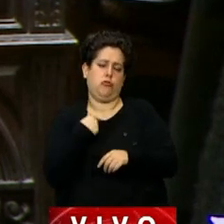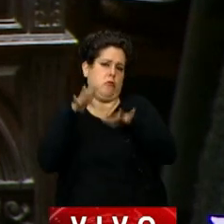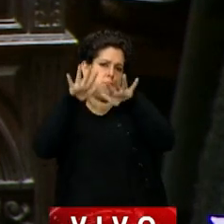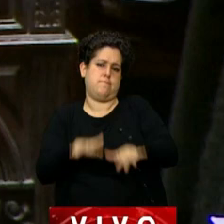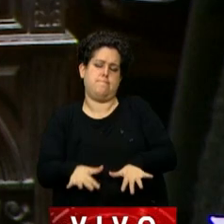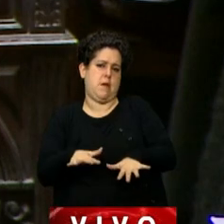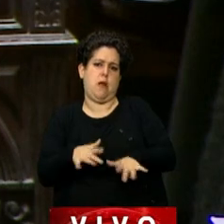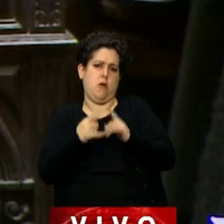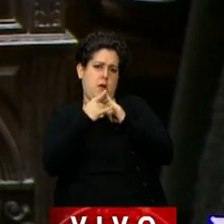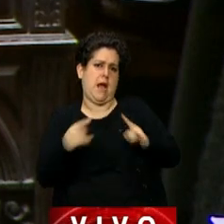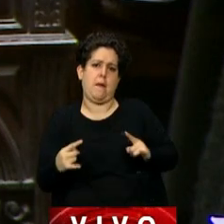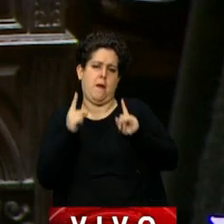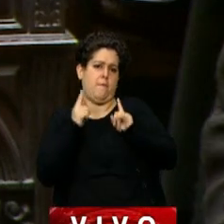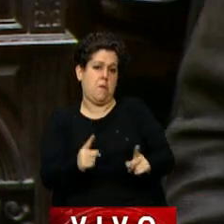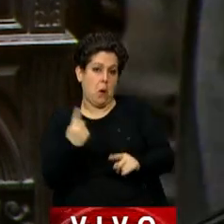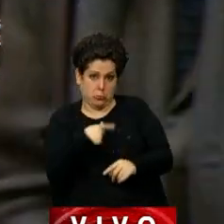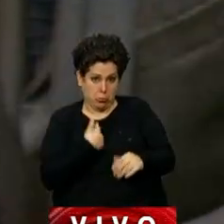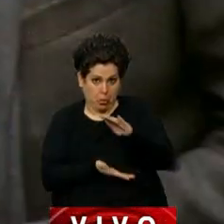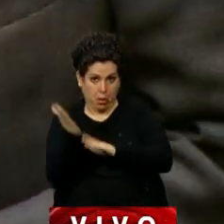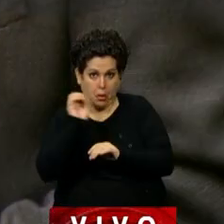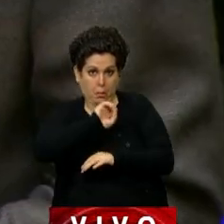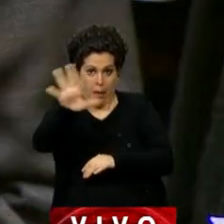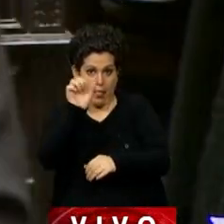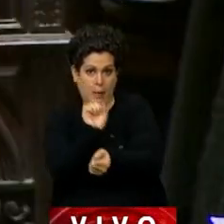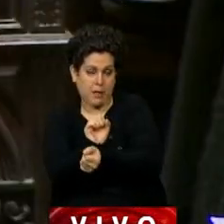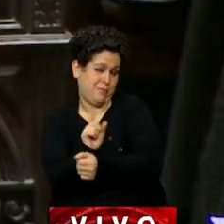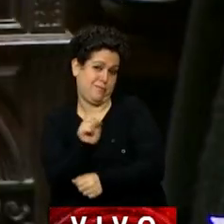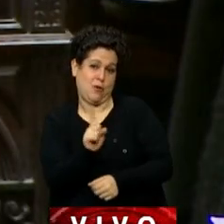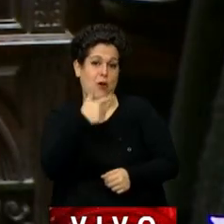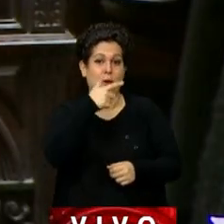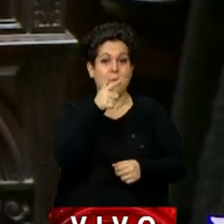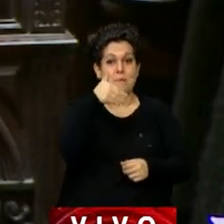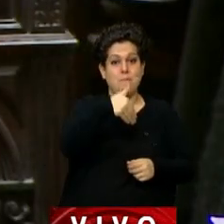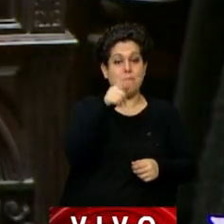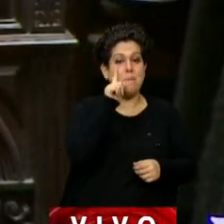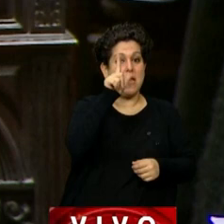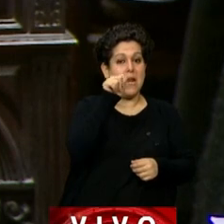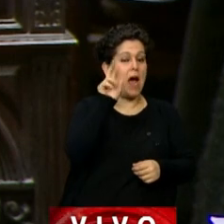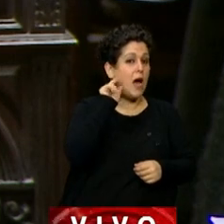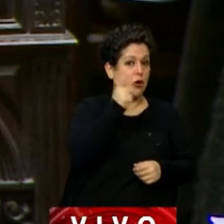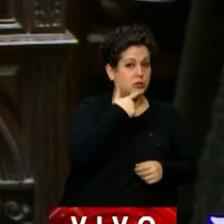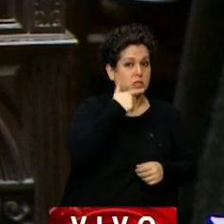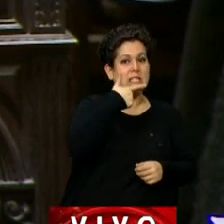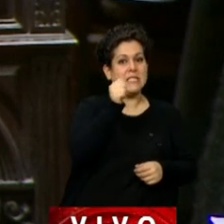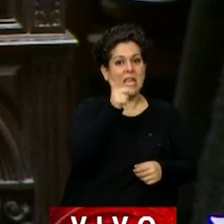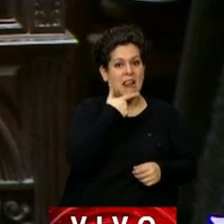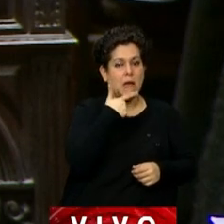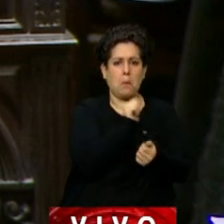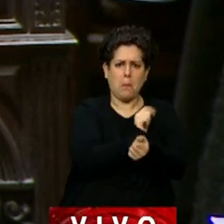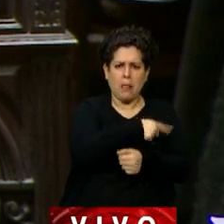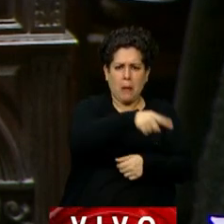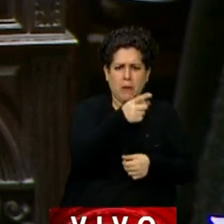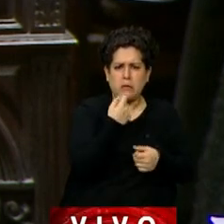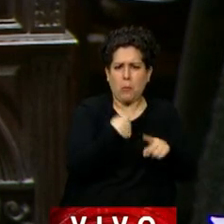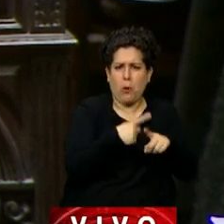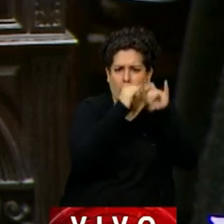Ninguno de nosotros fuimos presos por ese motivo, sin embargo, Milagro Sala fue detenida por esa causa. Luego, cuando un